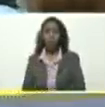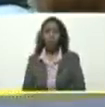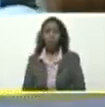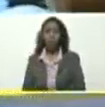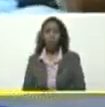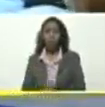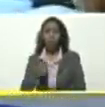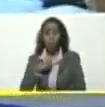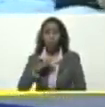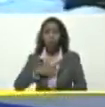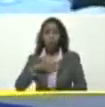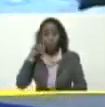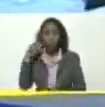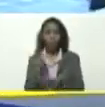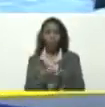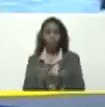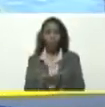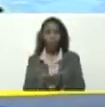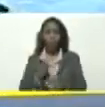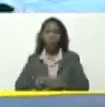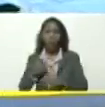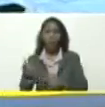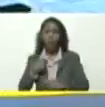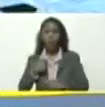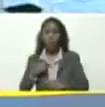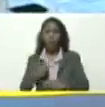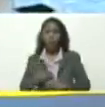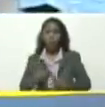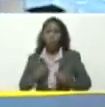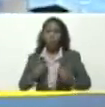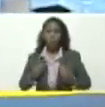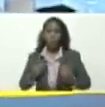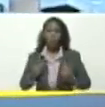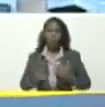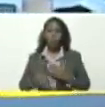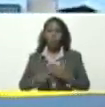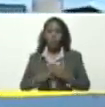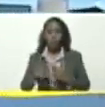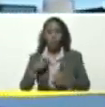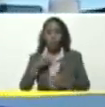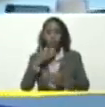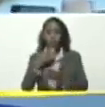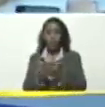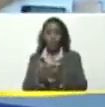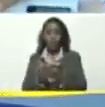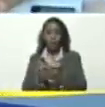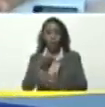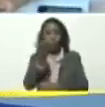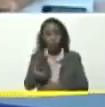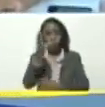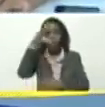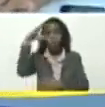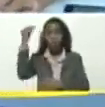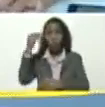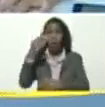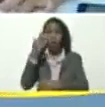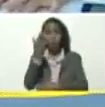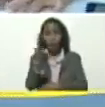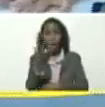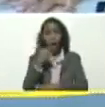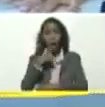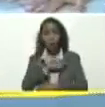Lo puedo justificar porque apenas me estoy recuperando. Debo dar las gracias a usted, a Dios, a usted, a